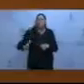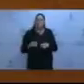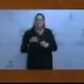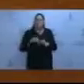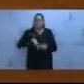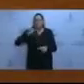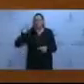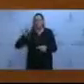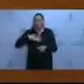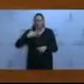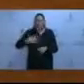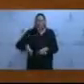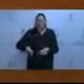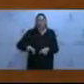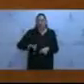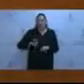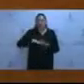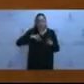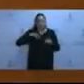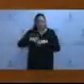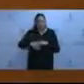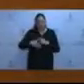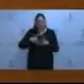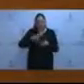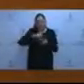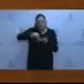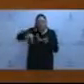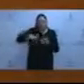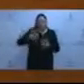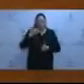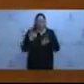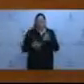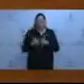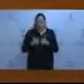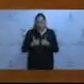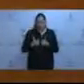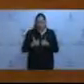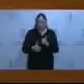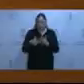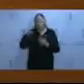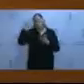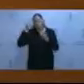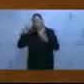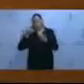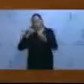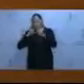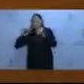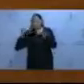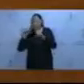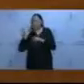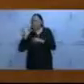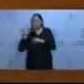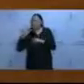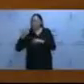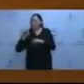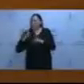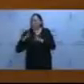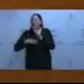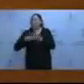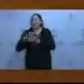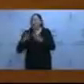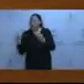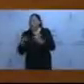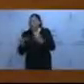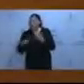y no tengamos que acabar una liquidación en un concurso. ¿Qué tiene pensado hacer con SOGEPSA en el futuro y cómo lo van a hacer? Y,